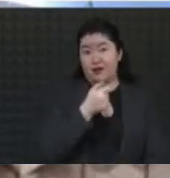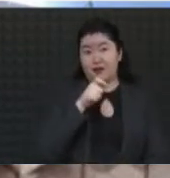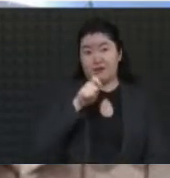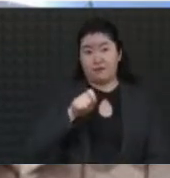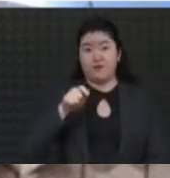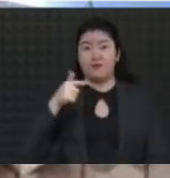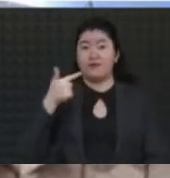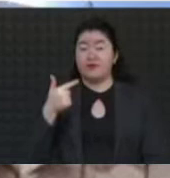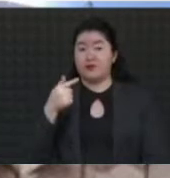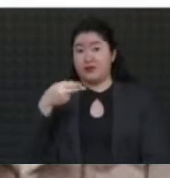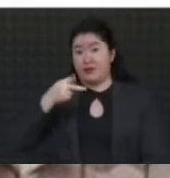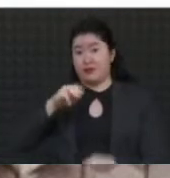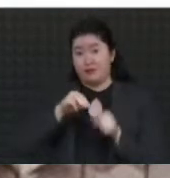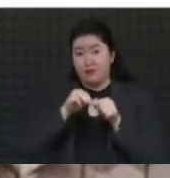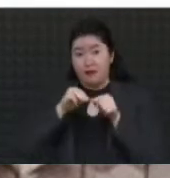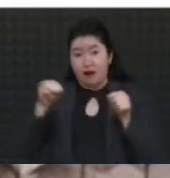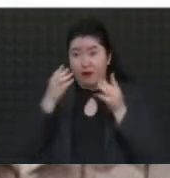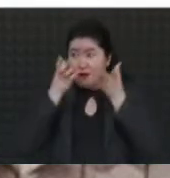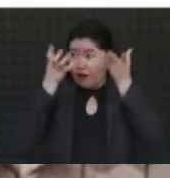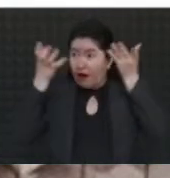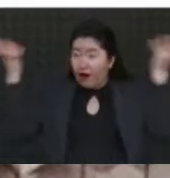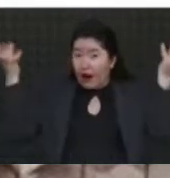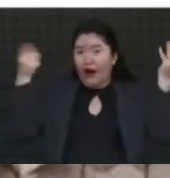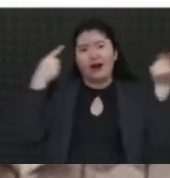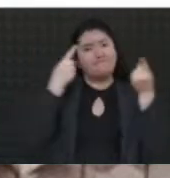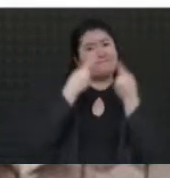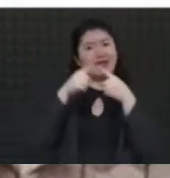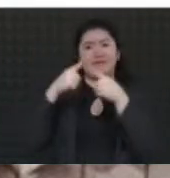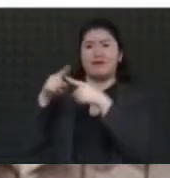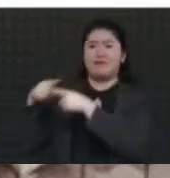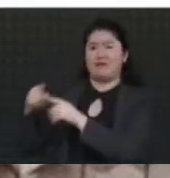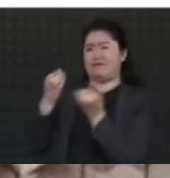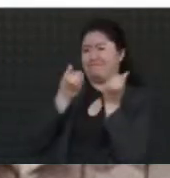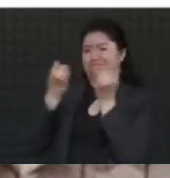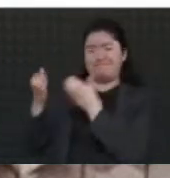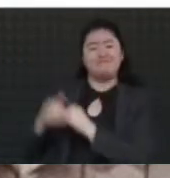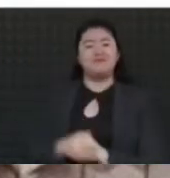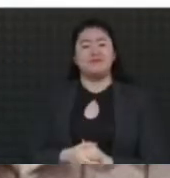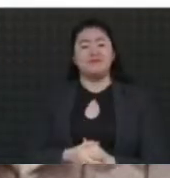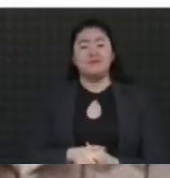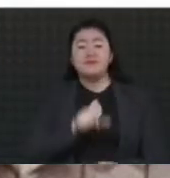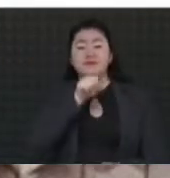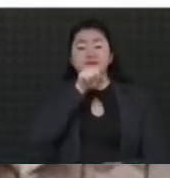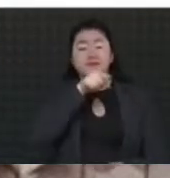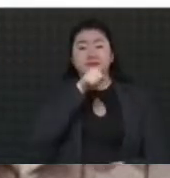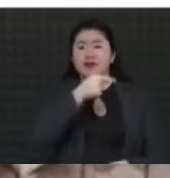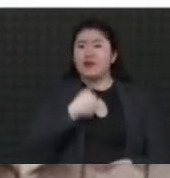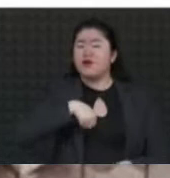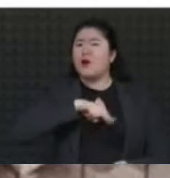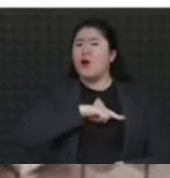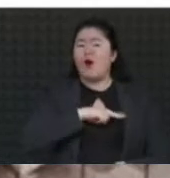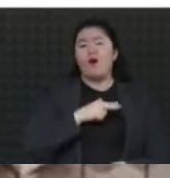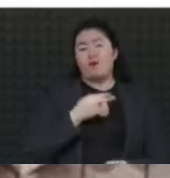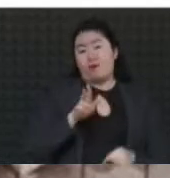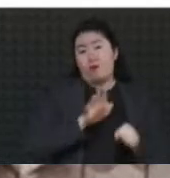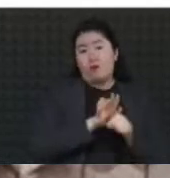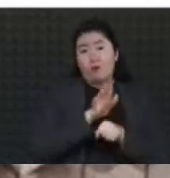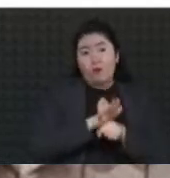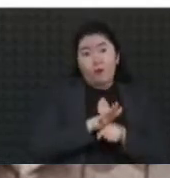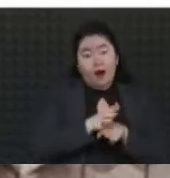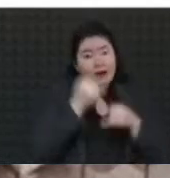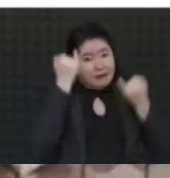metálico. Adelante. Estos ya son las propuestas de reforzamiento. Básicamente, ¿en qué